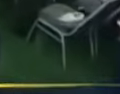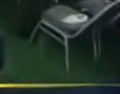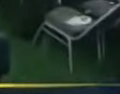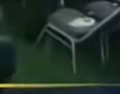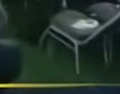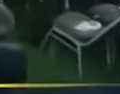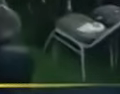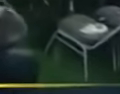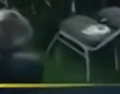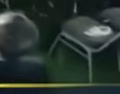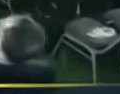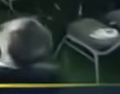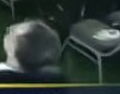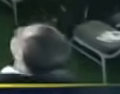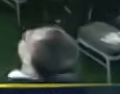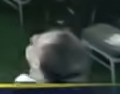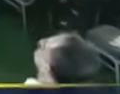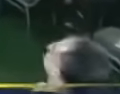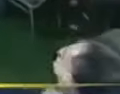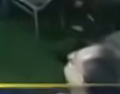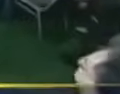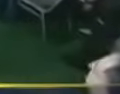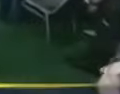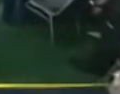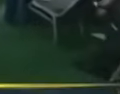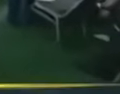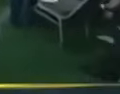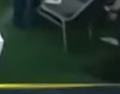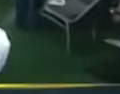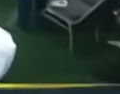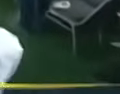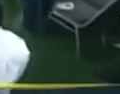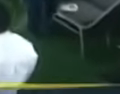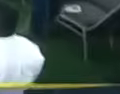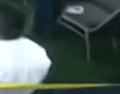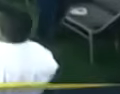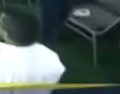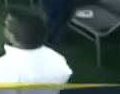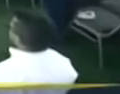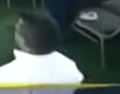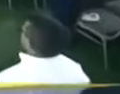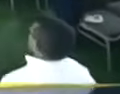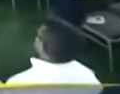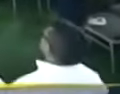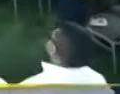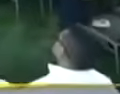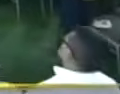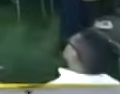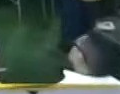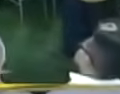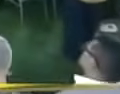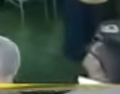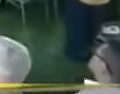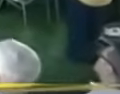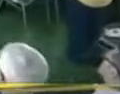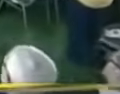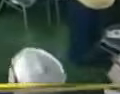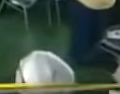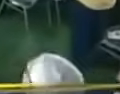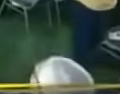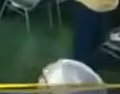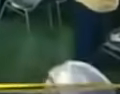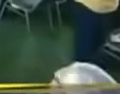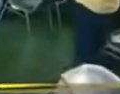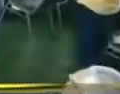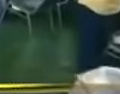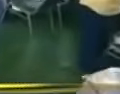mostrándole también al mundo lo que será entonces nuestro nuevo modelo de economía sustentable, un modelo de economía real, un modelo de economía que va